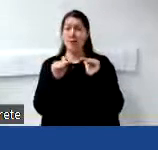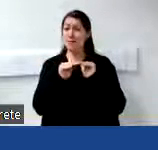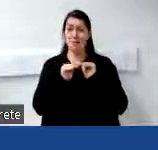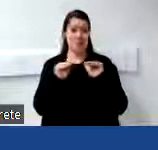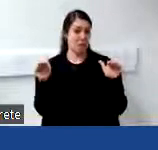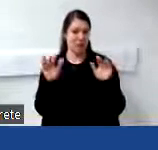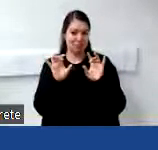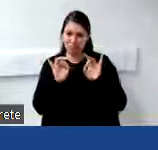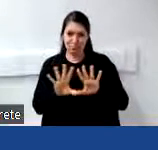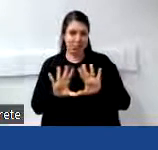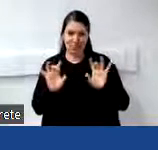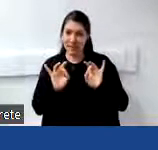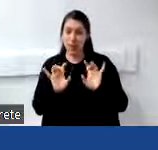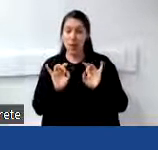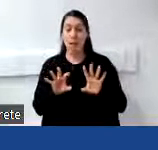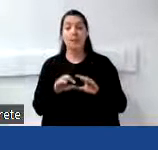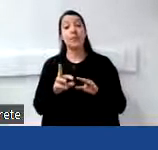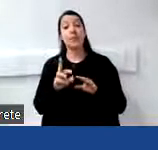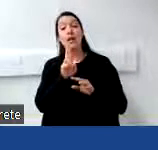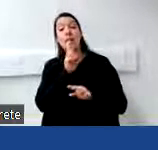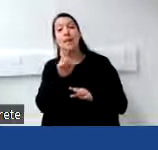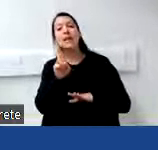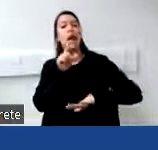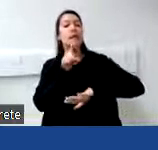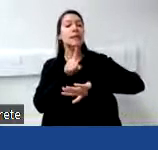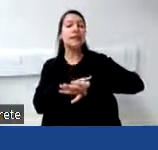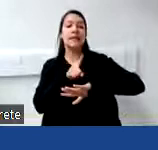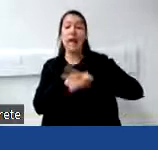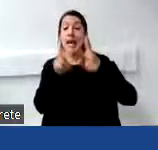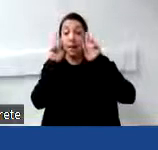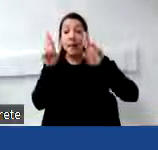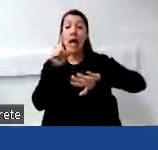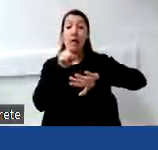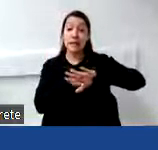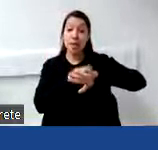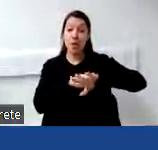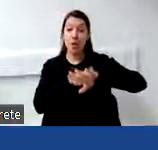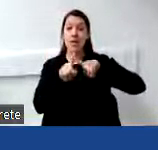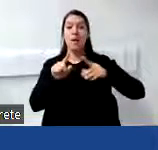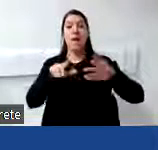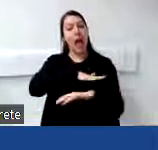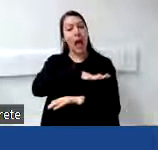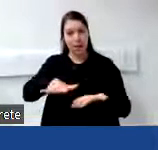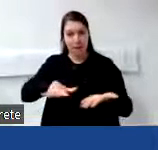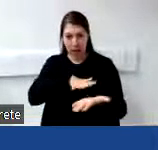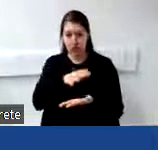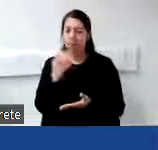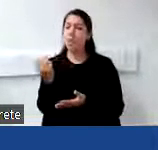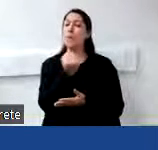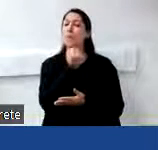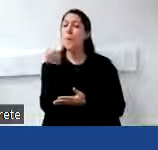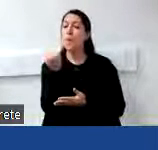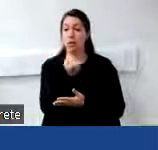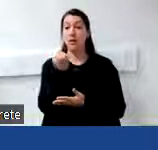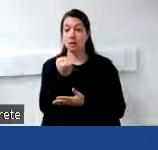normal. Respetar su tiempo y su espacio, ¿tá? Son dos puntos súper importantes. Normalmente, que ahora lo vamos a